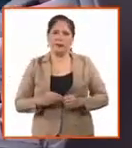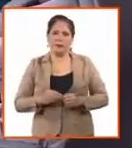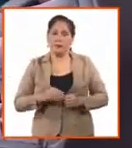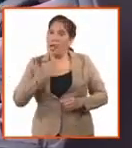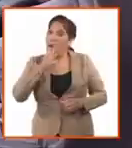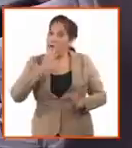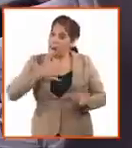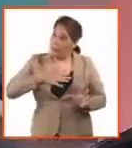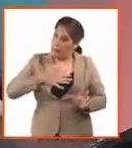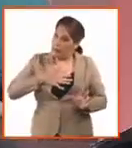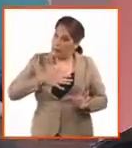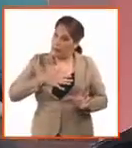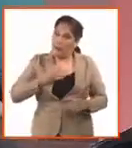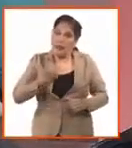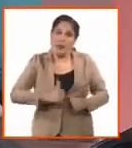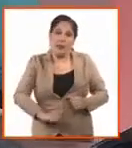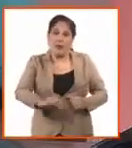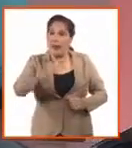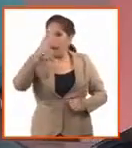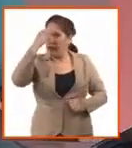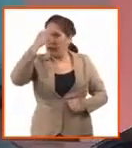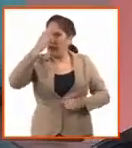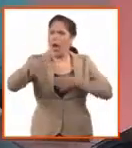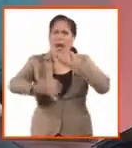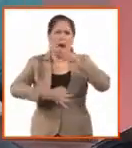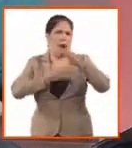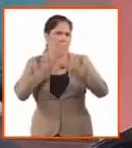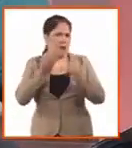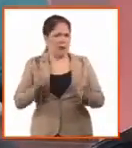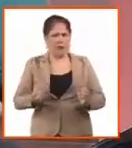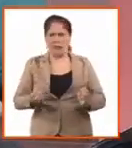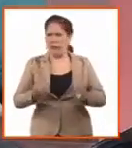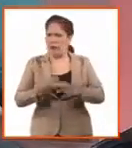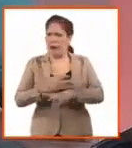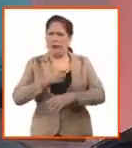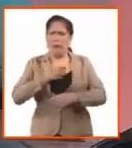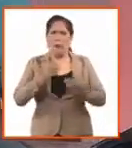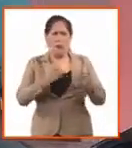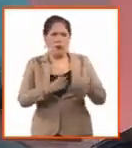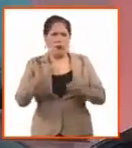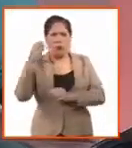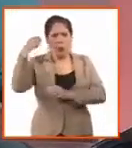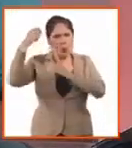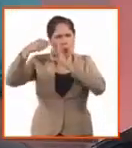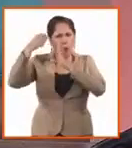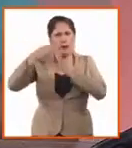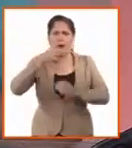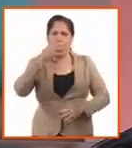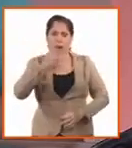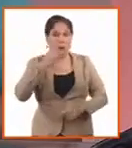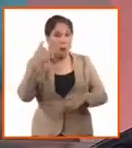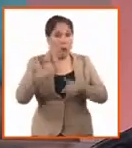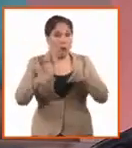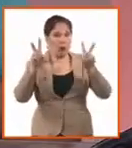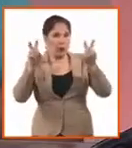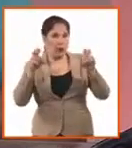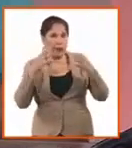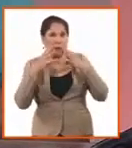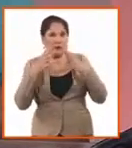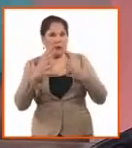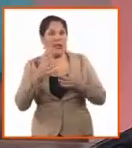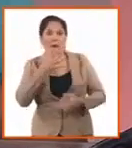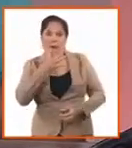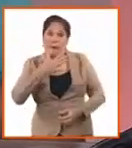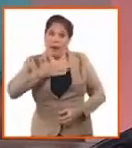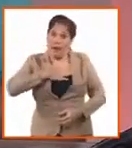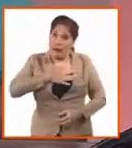parece que la ley de lo explicaba y lo abordaba también en el intervención lo otro de los temas tiene que ver con que yo creo